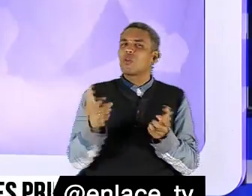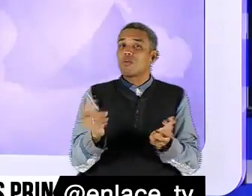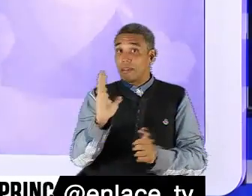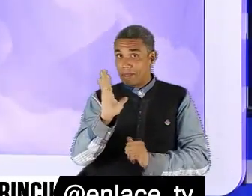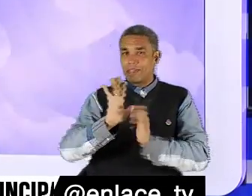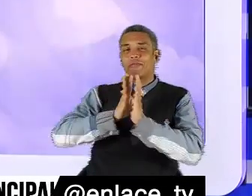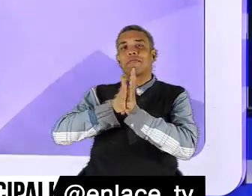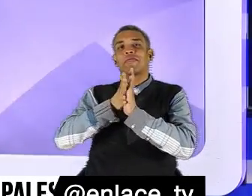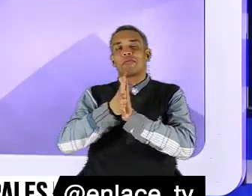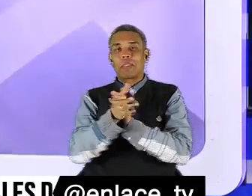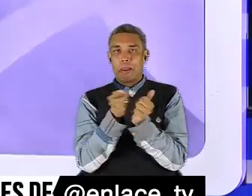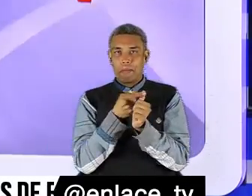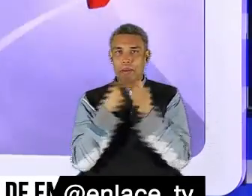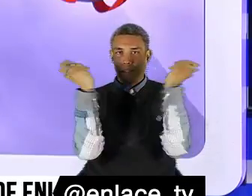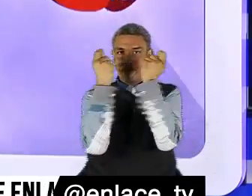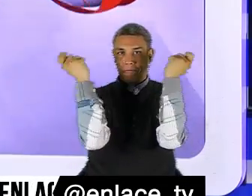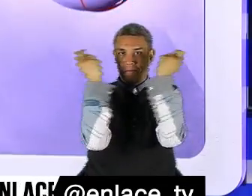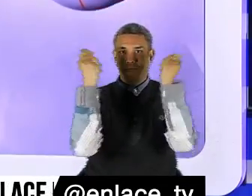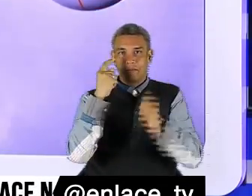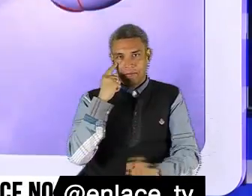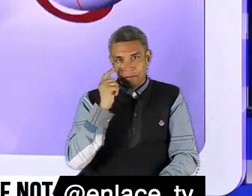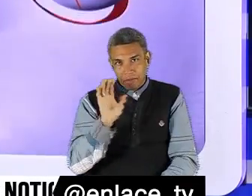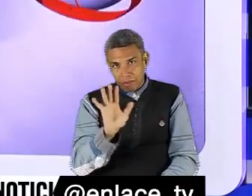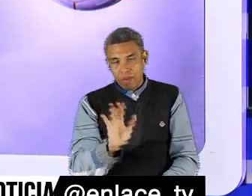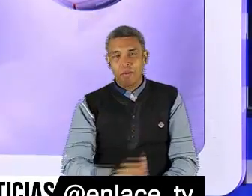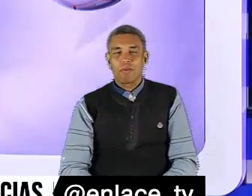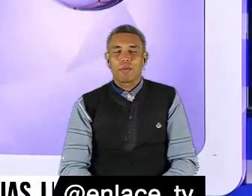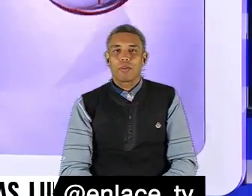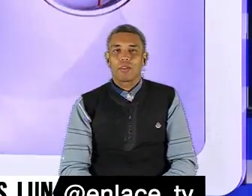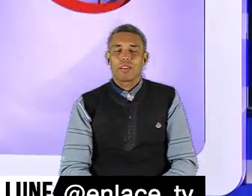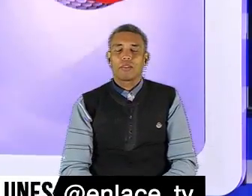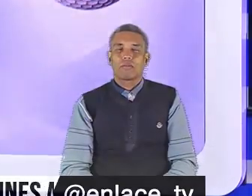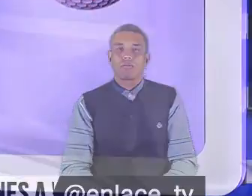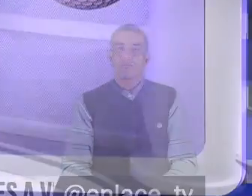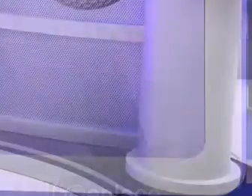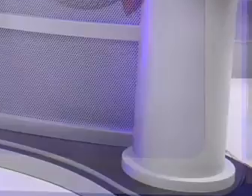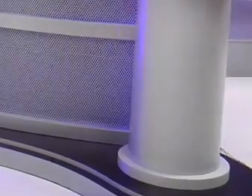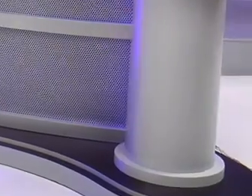instantes, por ahora es el espacio para nuestros patrocinadores. Ya regresamos.